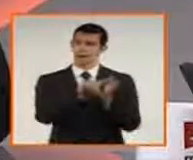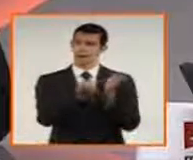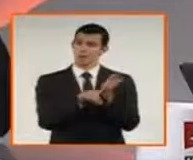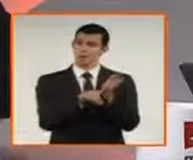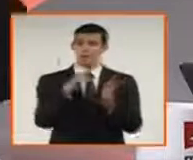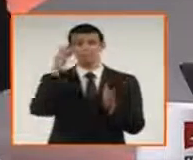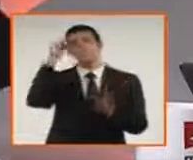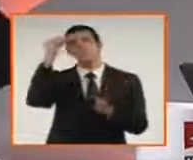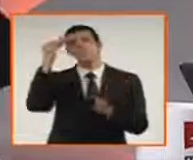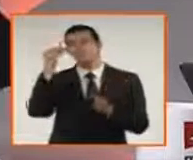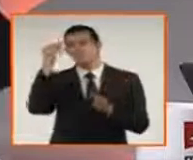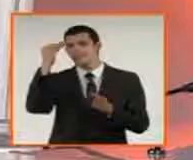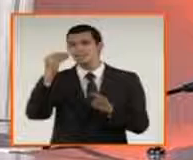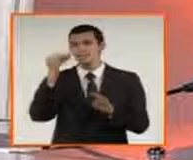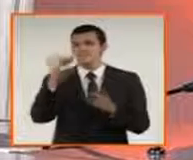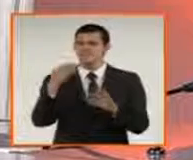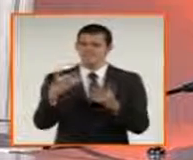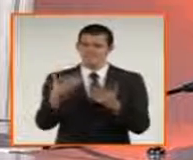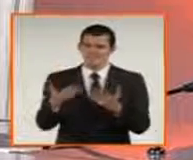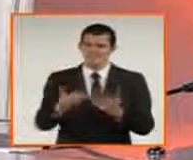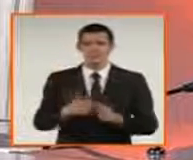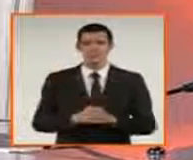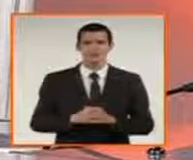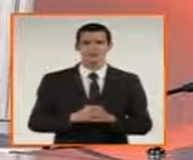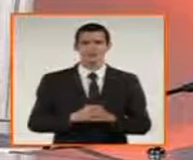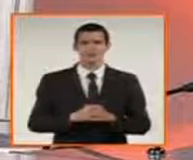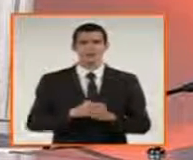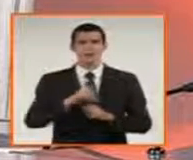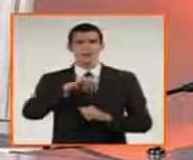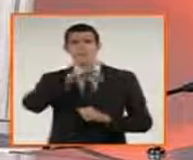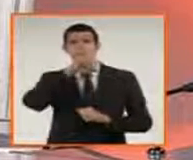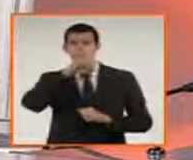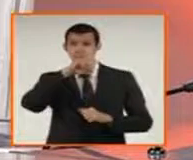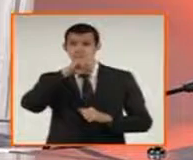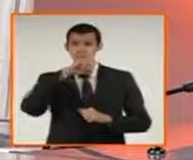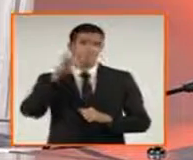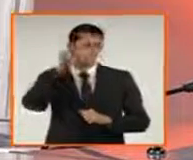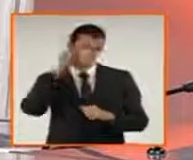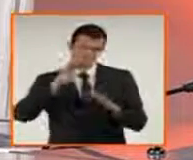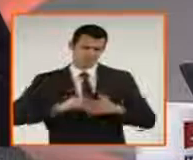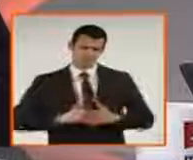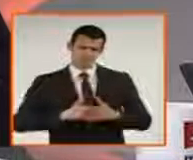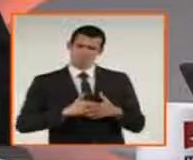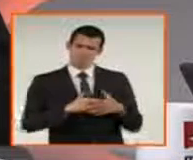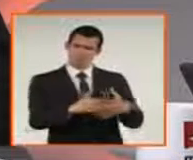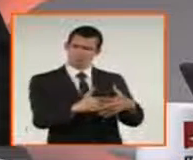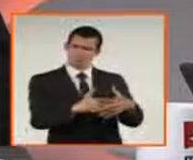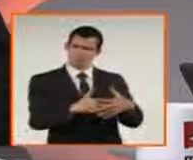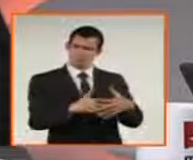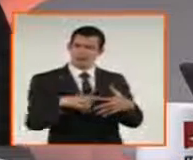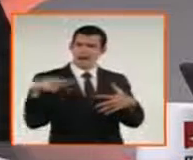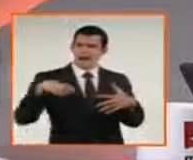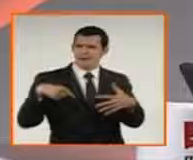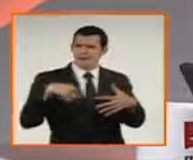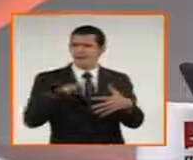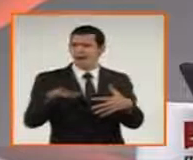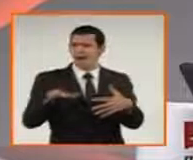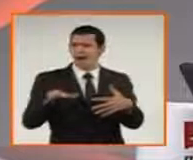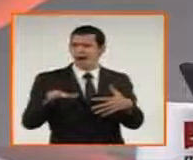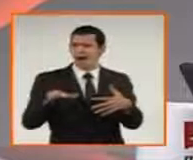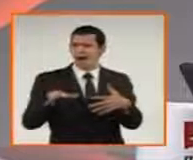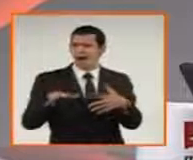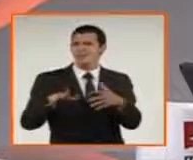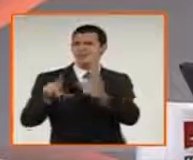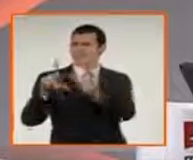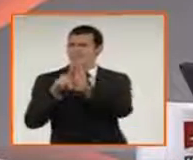favorables. Para aclarar, concebido es el niño por nacer. Que está por nacer. Exactamente. Entonces, el proyecto tiene, a